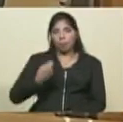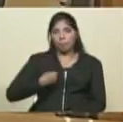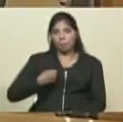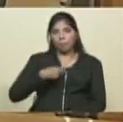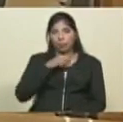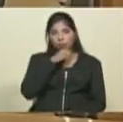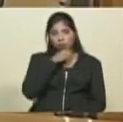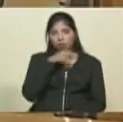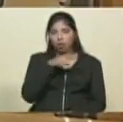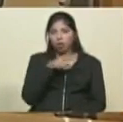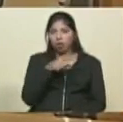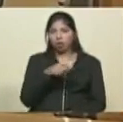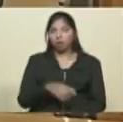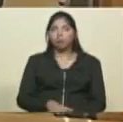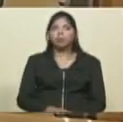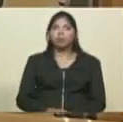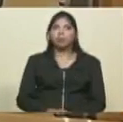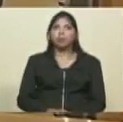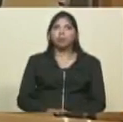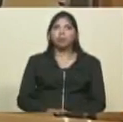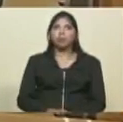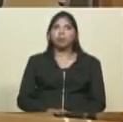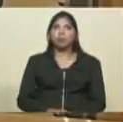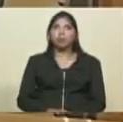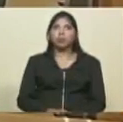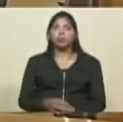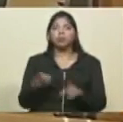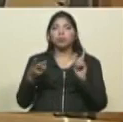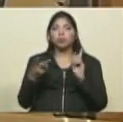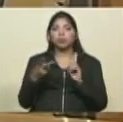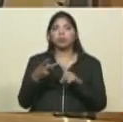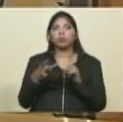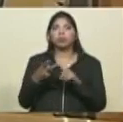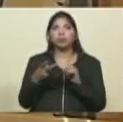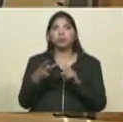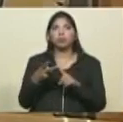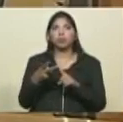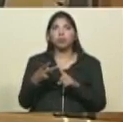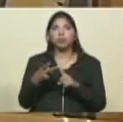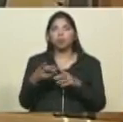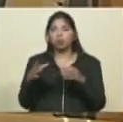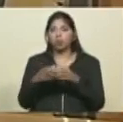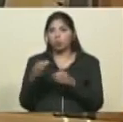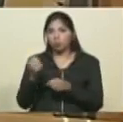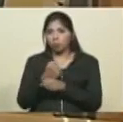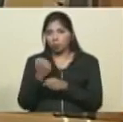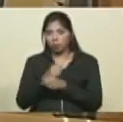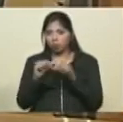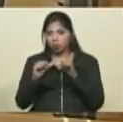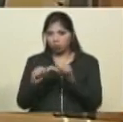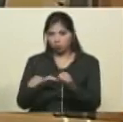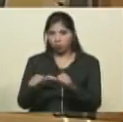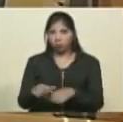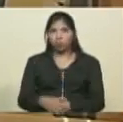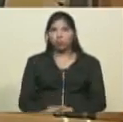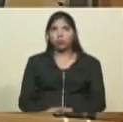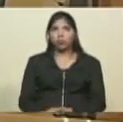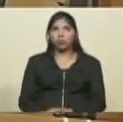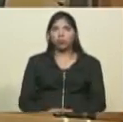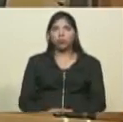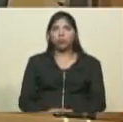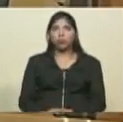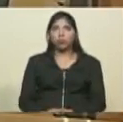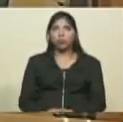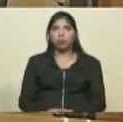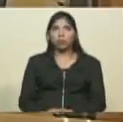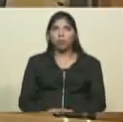andina. Segundo punto, la integración de las comisiones permanentes de trabajo de la Asamblea Nacional